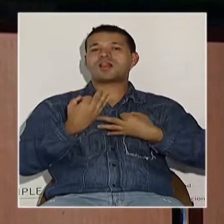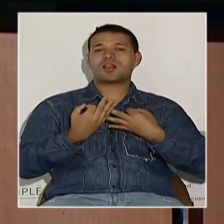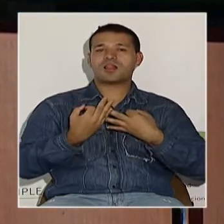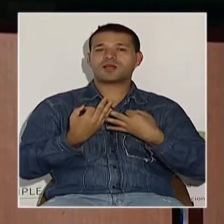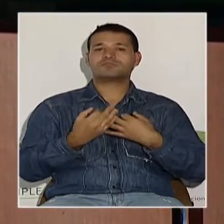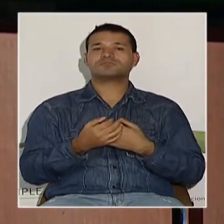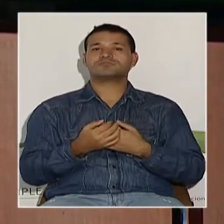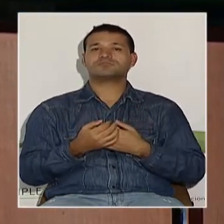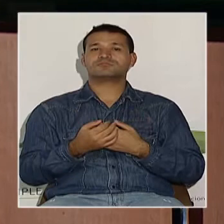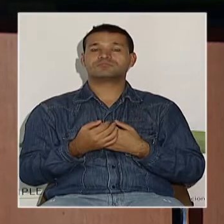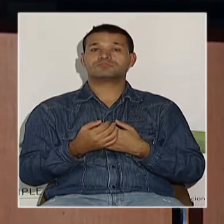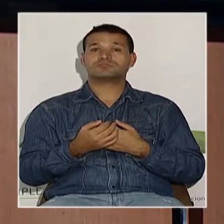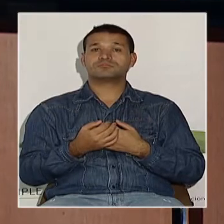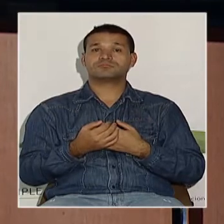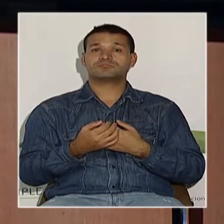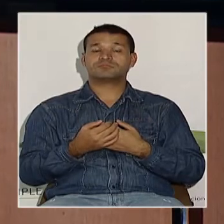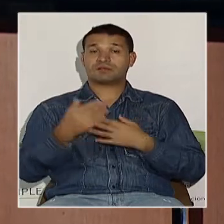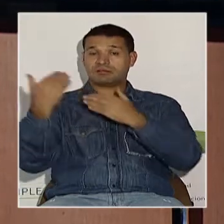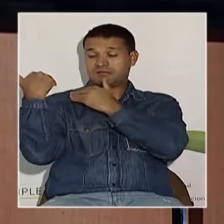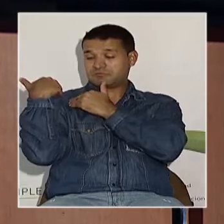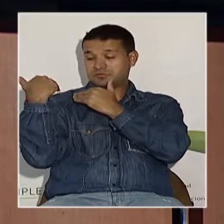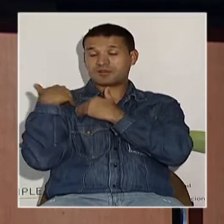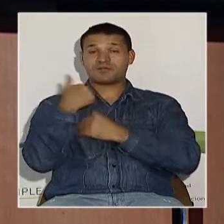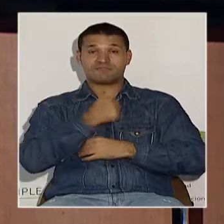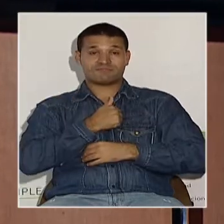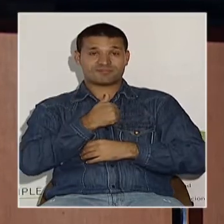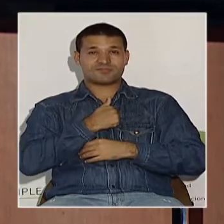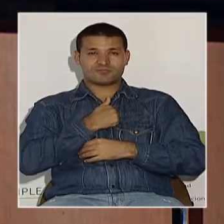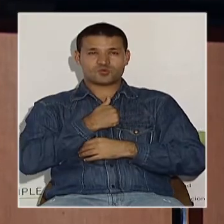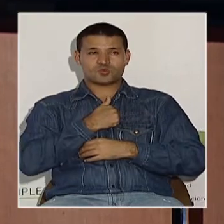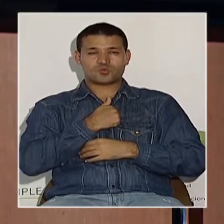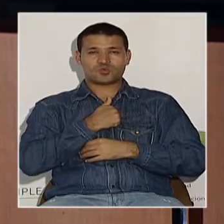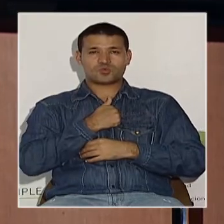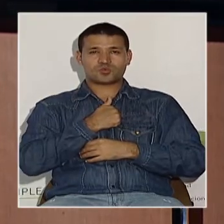es suficientemente responsable,